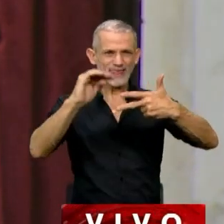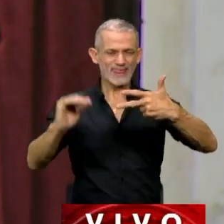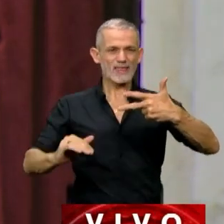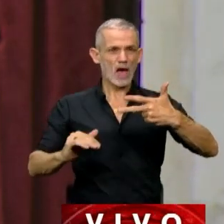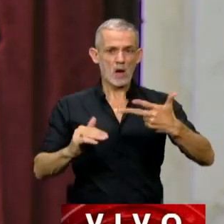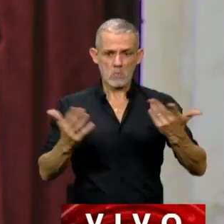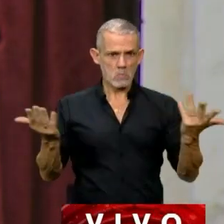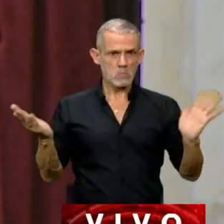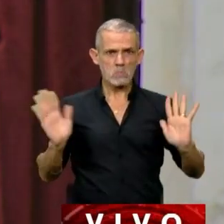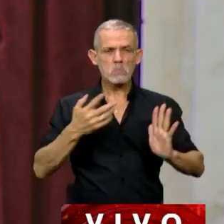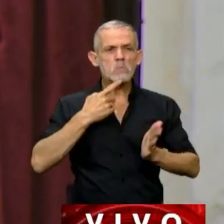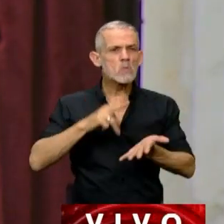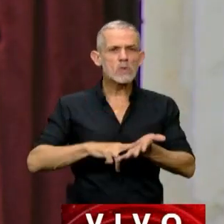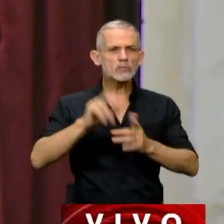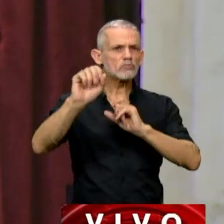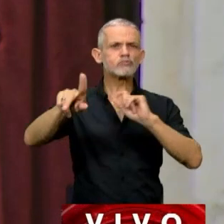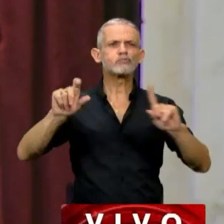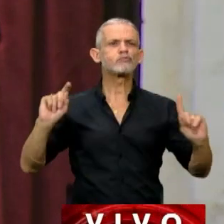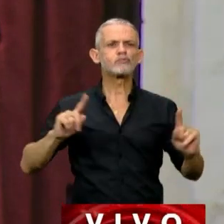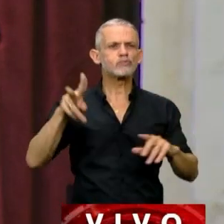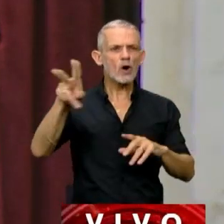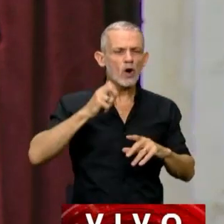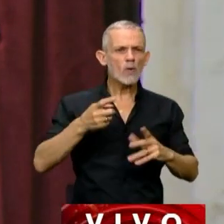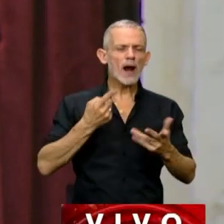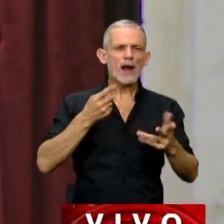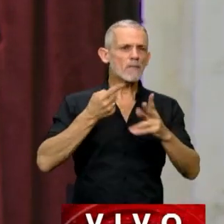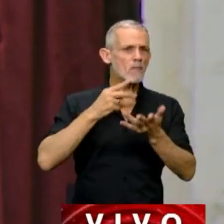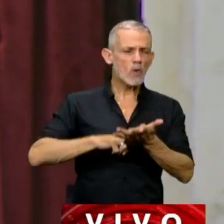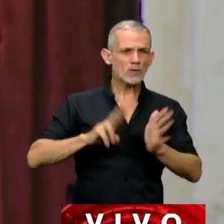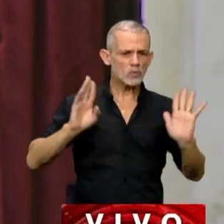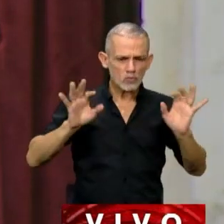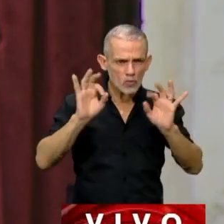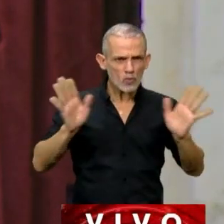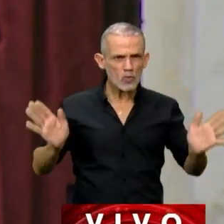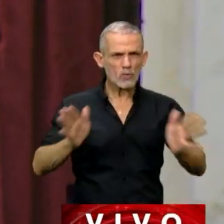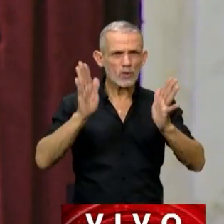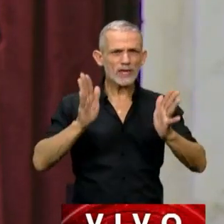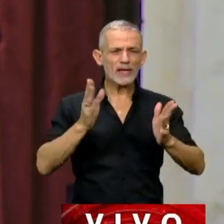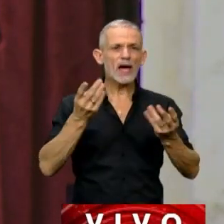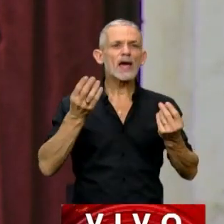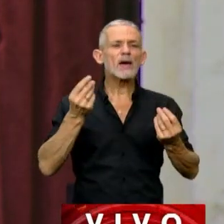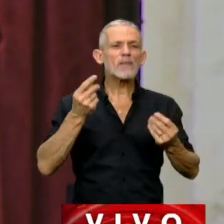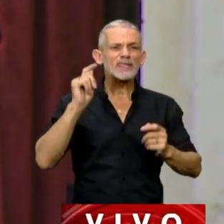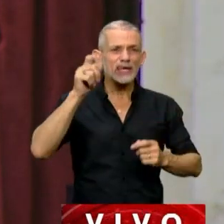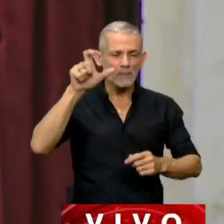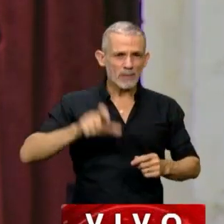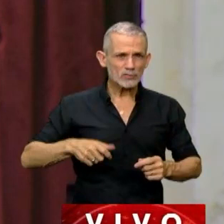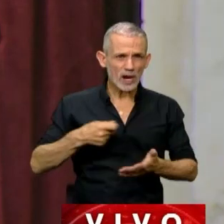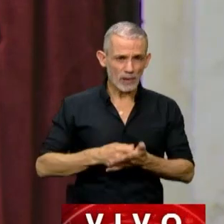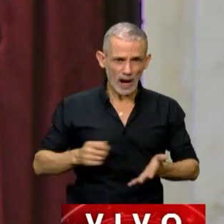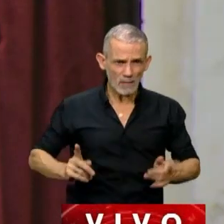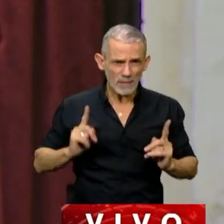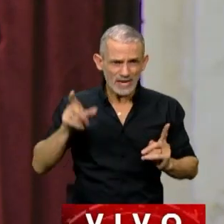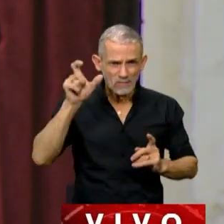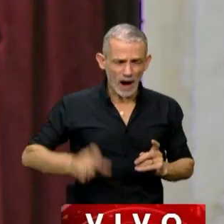la potestad para gravar a los ciudadanos, para cobrarle impuestos, tributos, y todos van al mismo bolsillo. Entonces, cuando